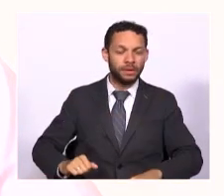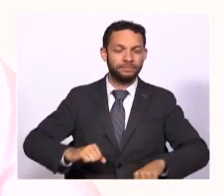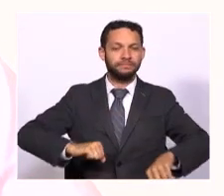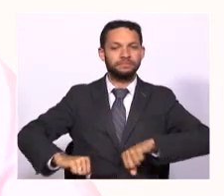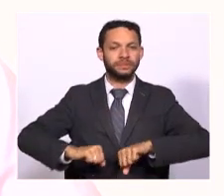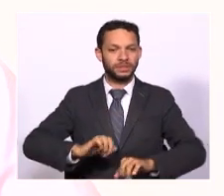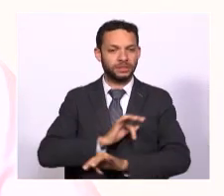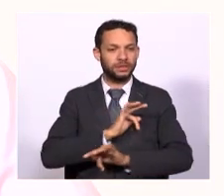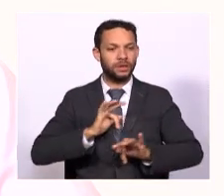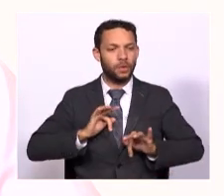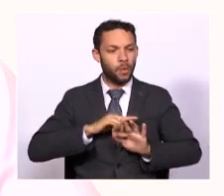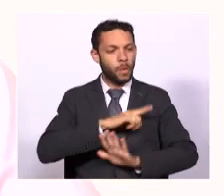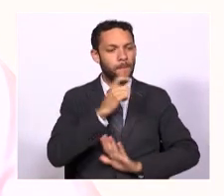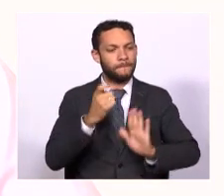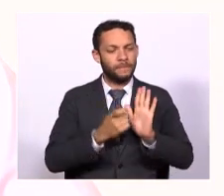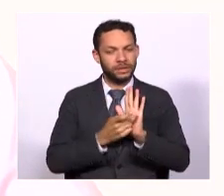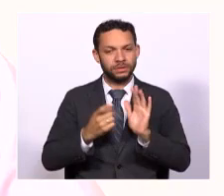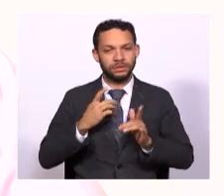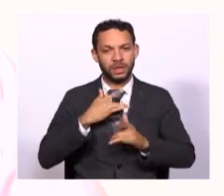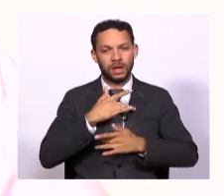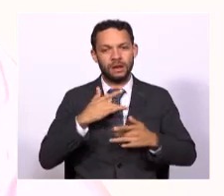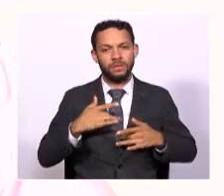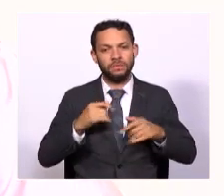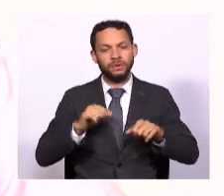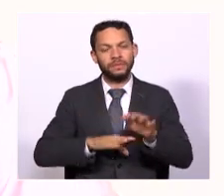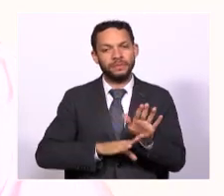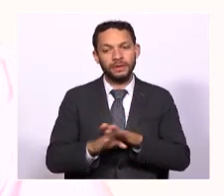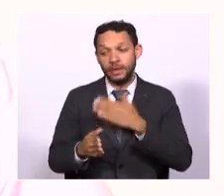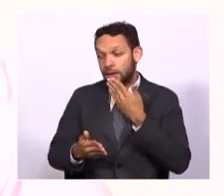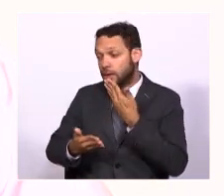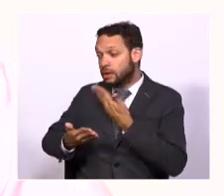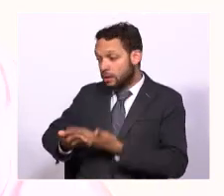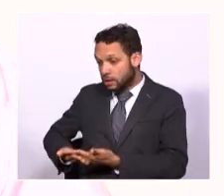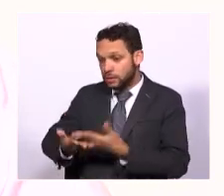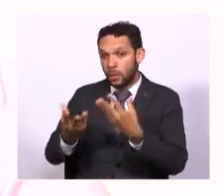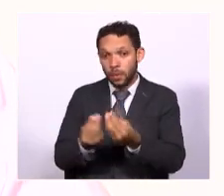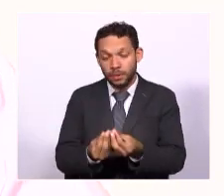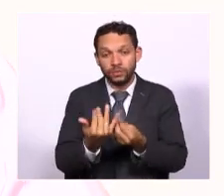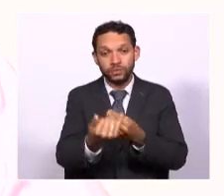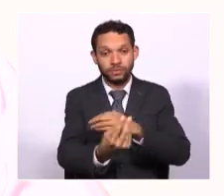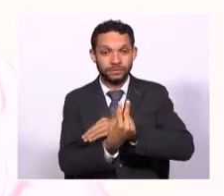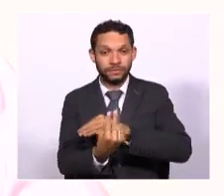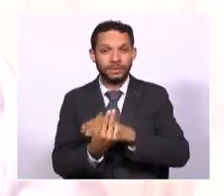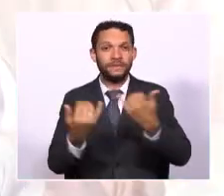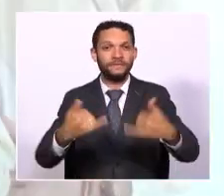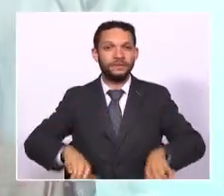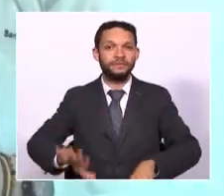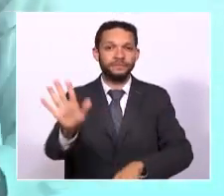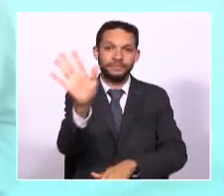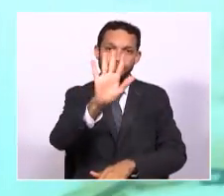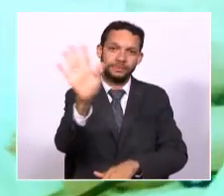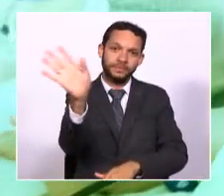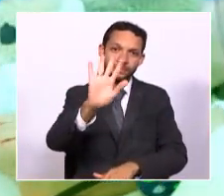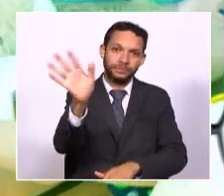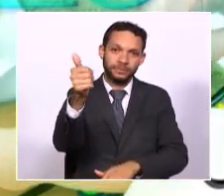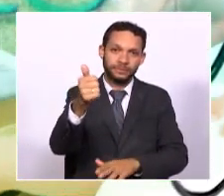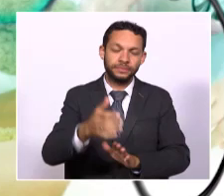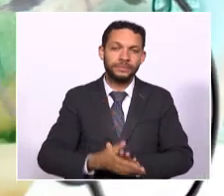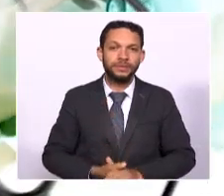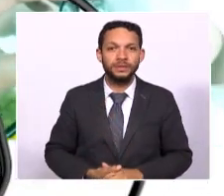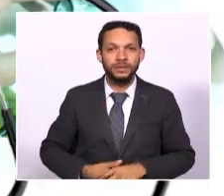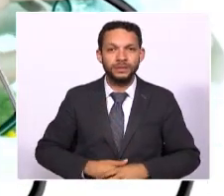en todo el concepto de la medicina integral. Muchísimas gracias a todos ustedes por estar con nosotros.